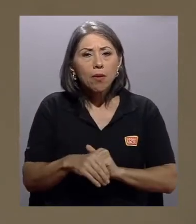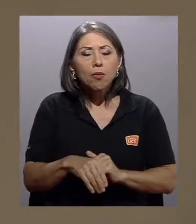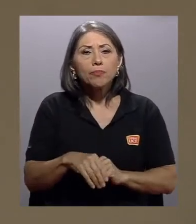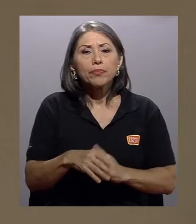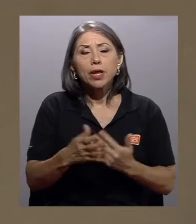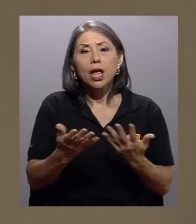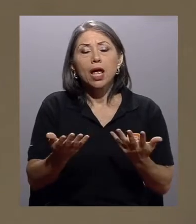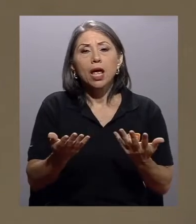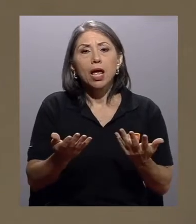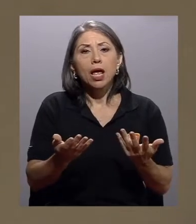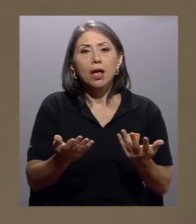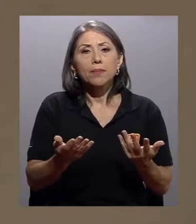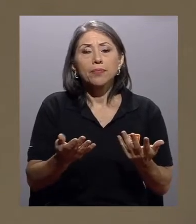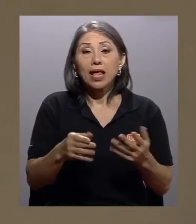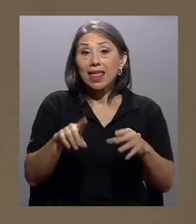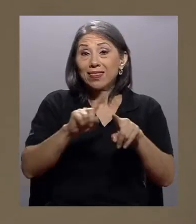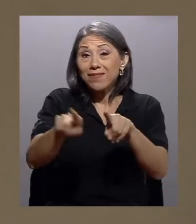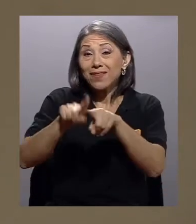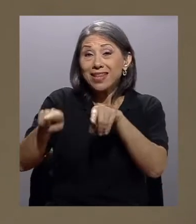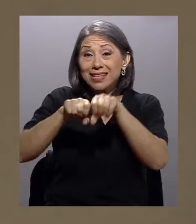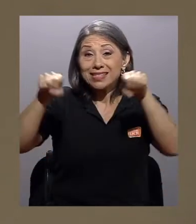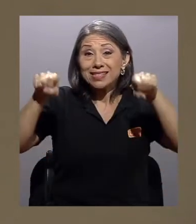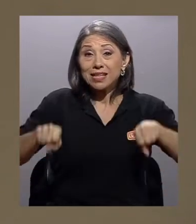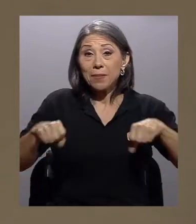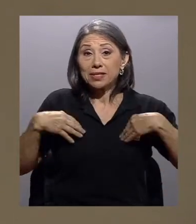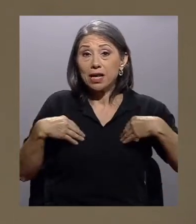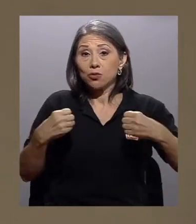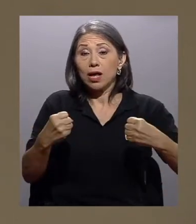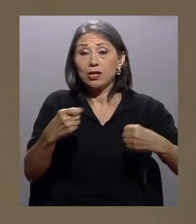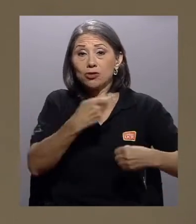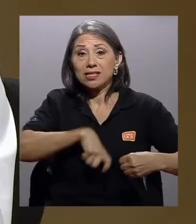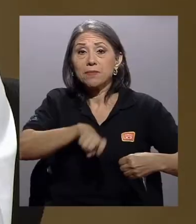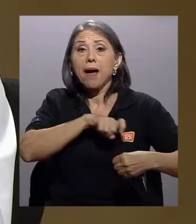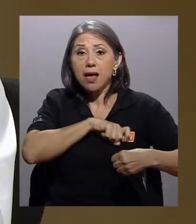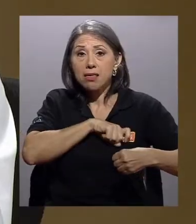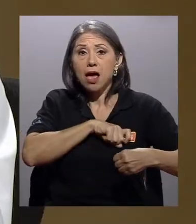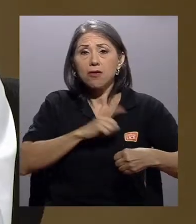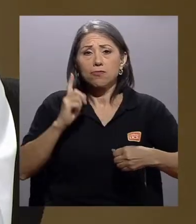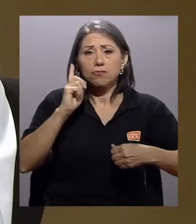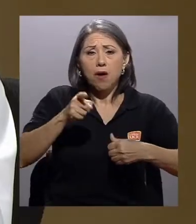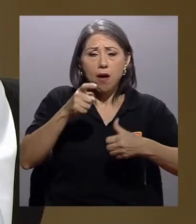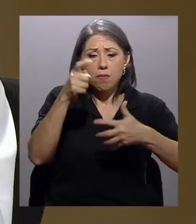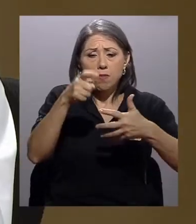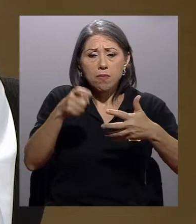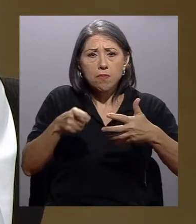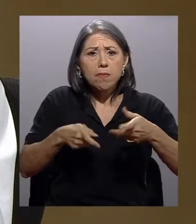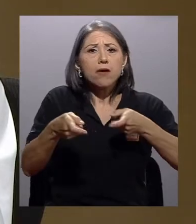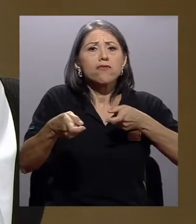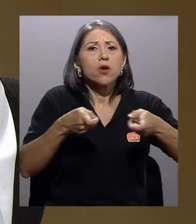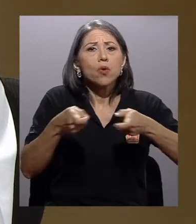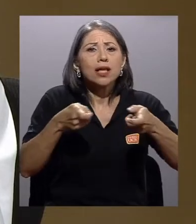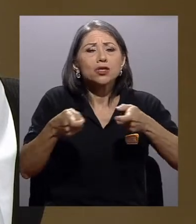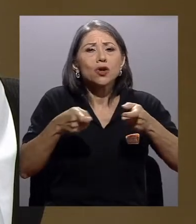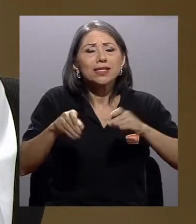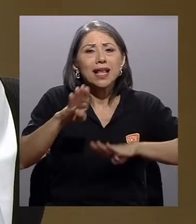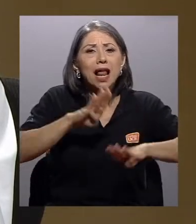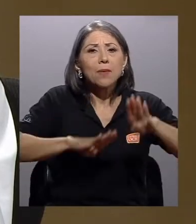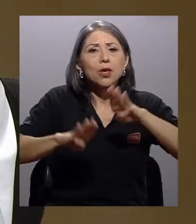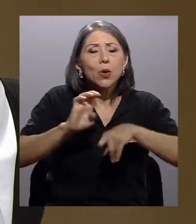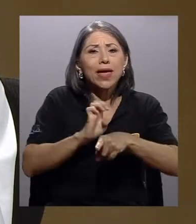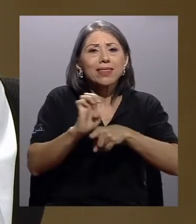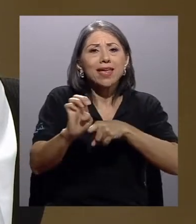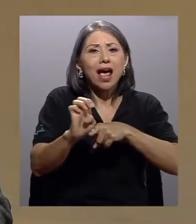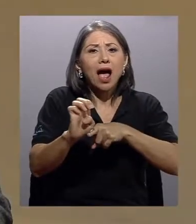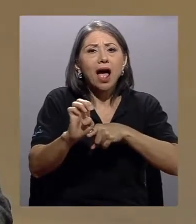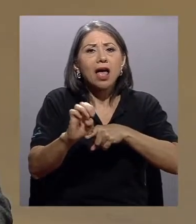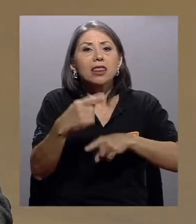habían indicaciones en los sistemas sanitarios de España, con regulaciones en el área de la bioética, sobre a qué tipo de personas